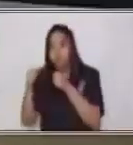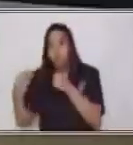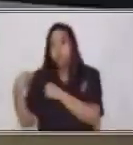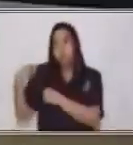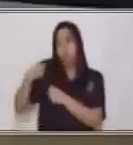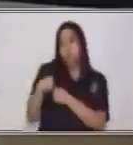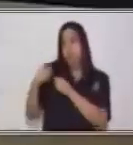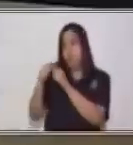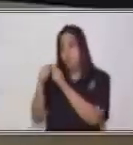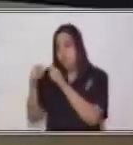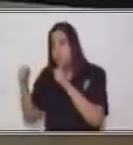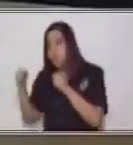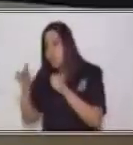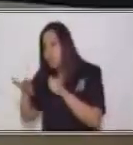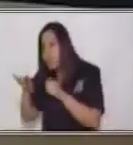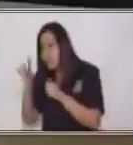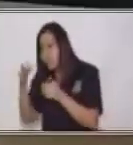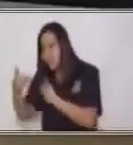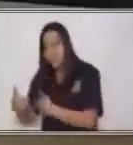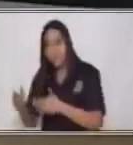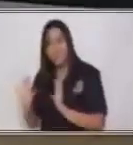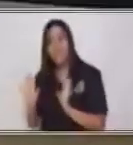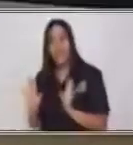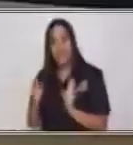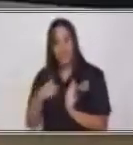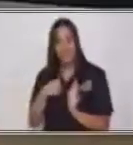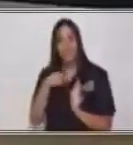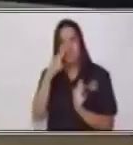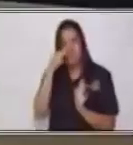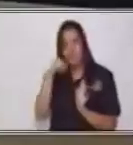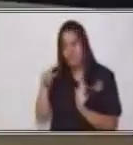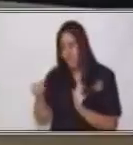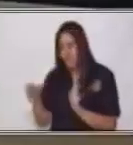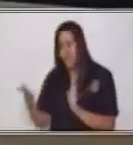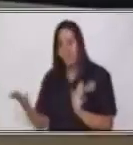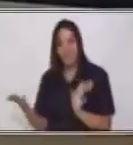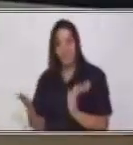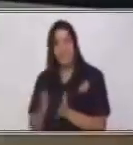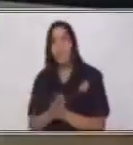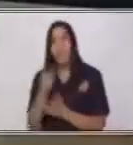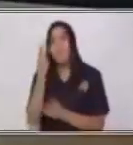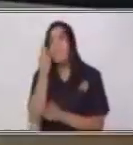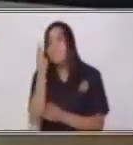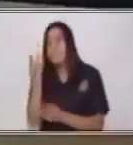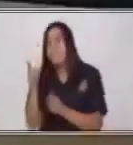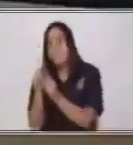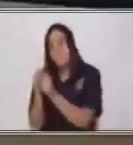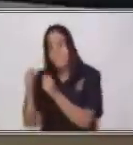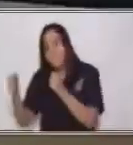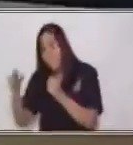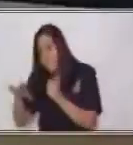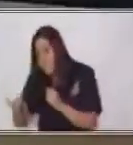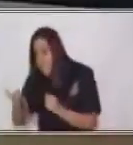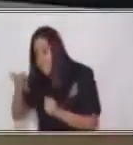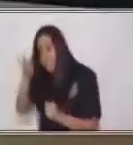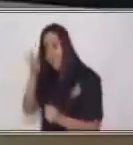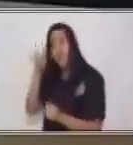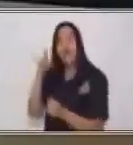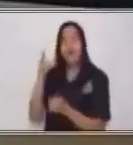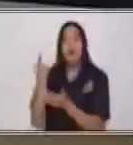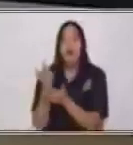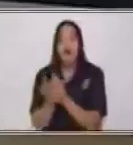curioso o curiosa? Ah, yo espero que sí, yo soy muy curiosa también. Vamos a ver, fui a comprar a la